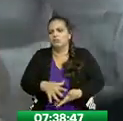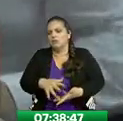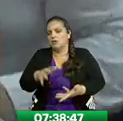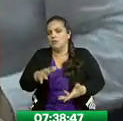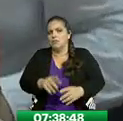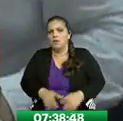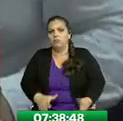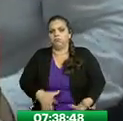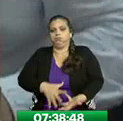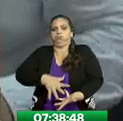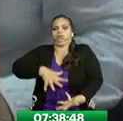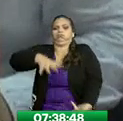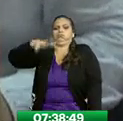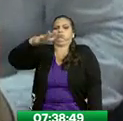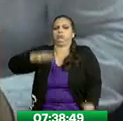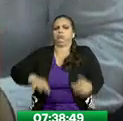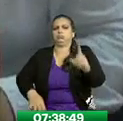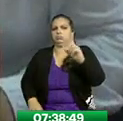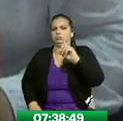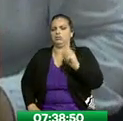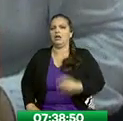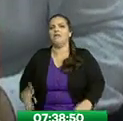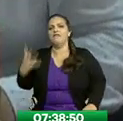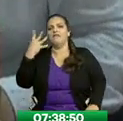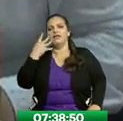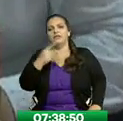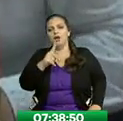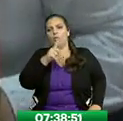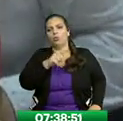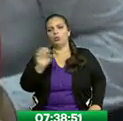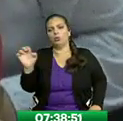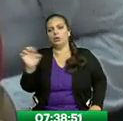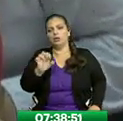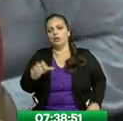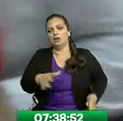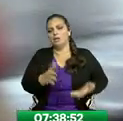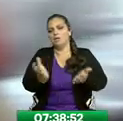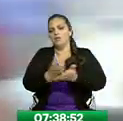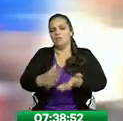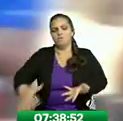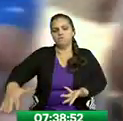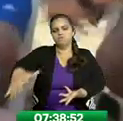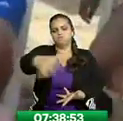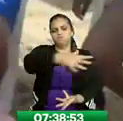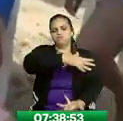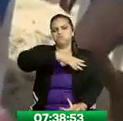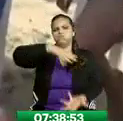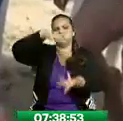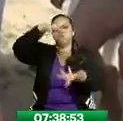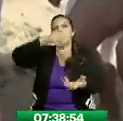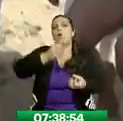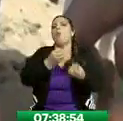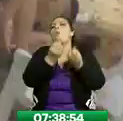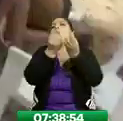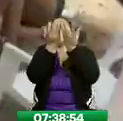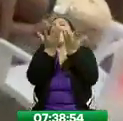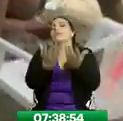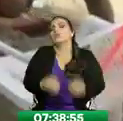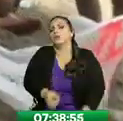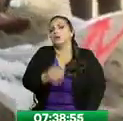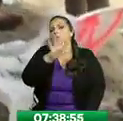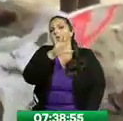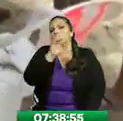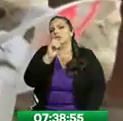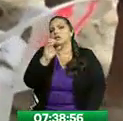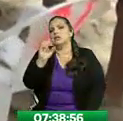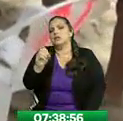Solamente en referencia, el 1 de enero se recogió 500 toneladas de basura. se hace un llamado de concientización a las personas